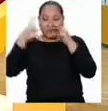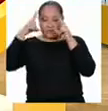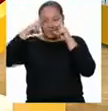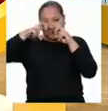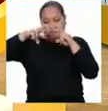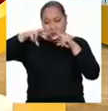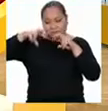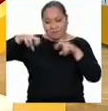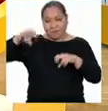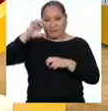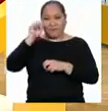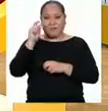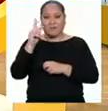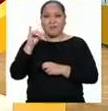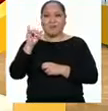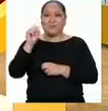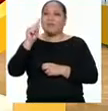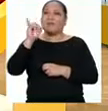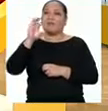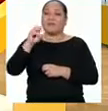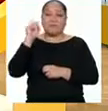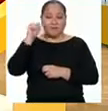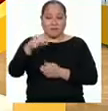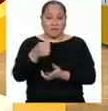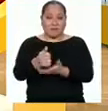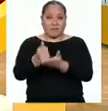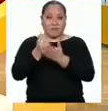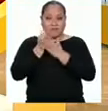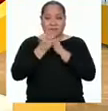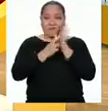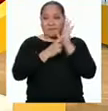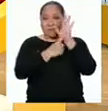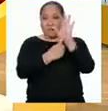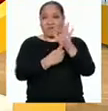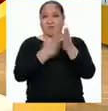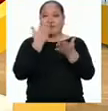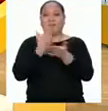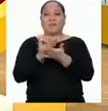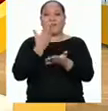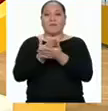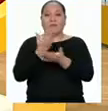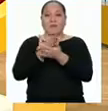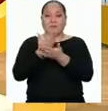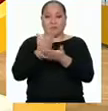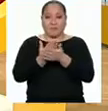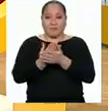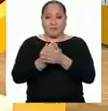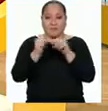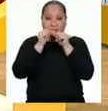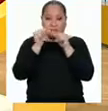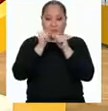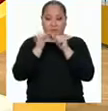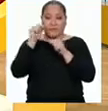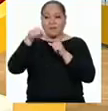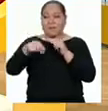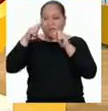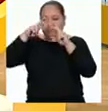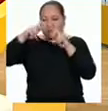estudio estadístico, el cual nos brindará un respaldo numérico basado en la realidad para realizar